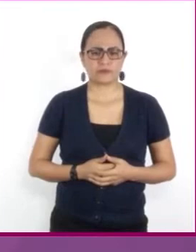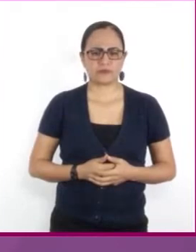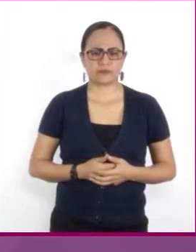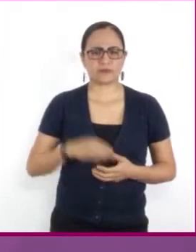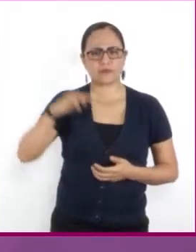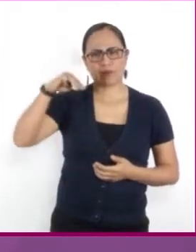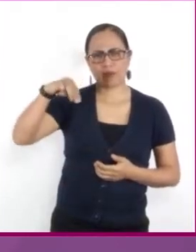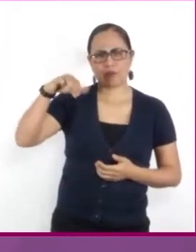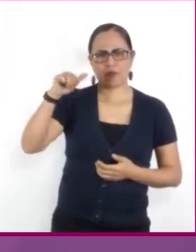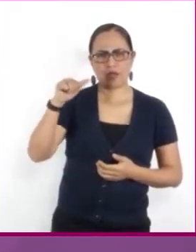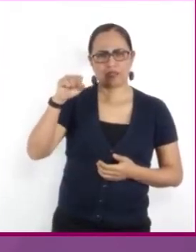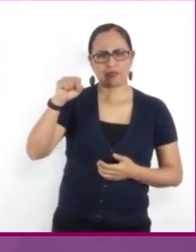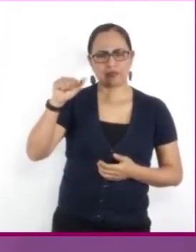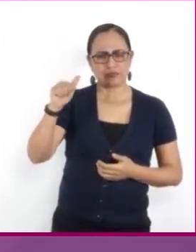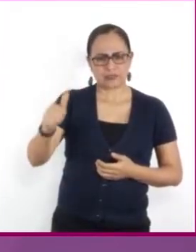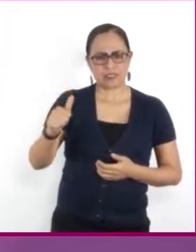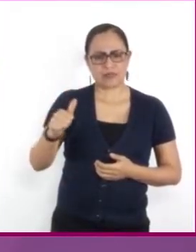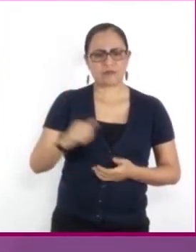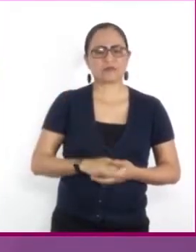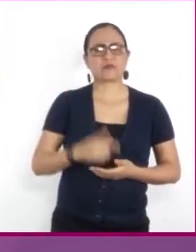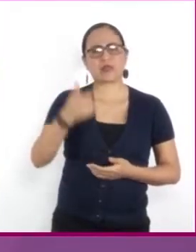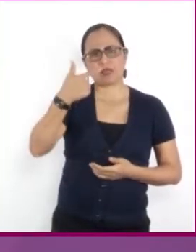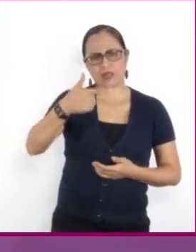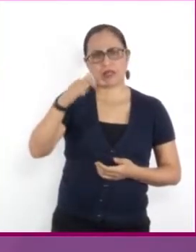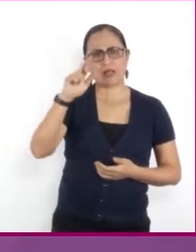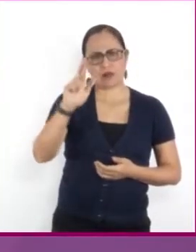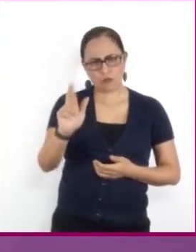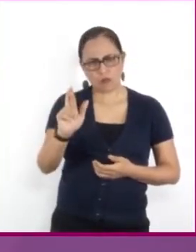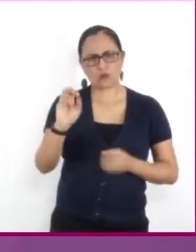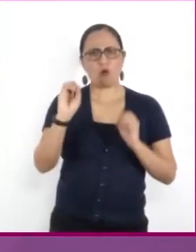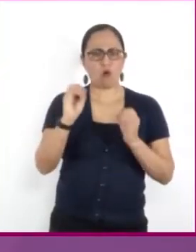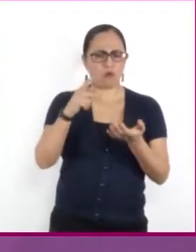La masa se puede expresar en gramos o kilogramos,